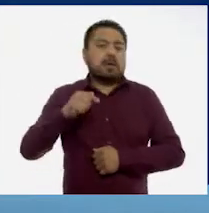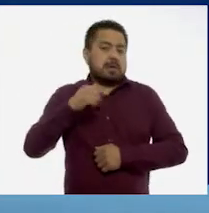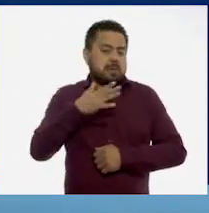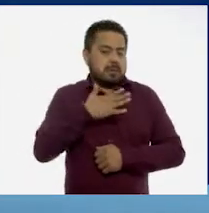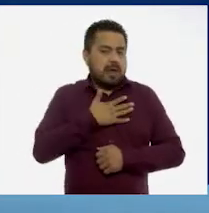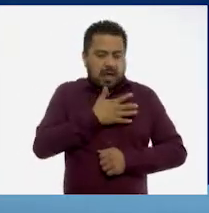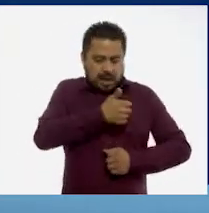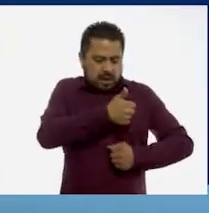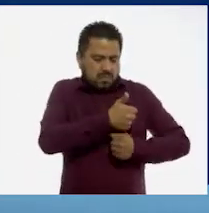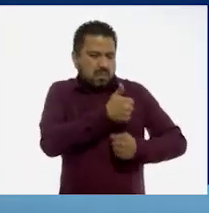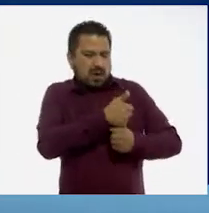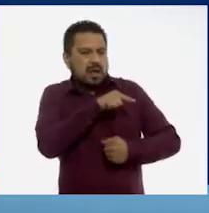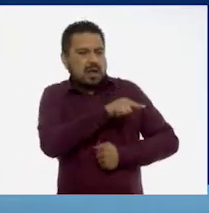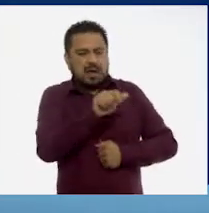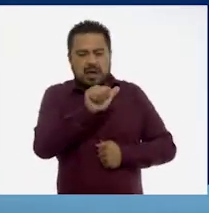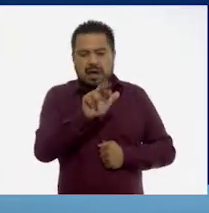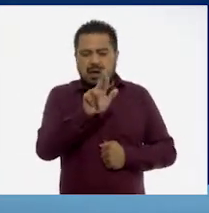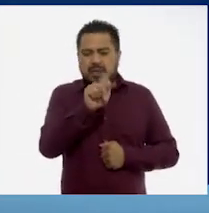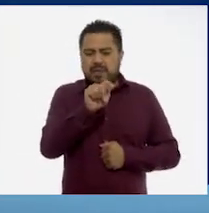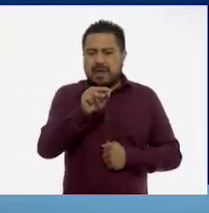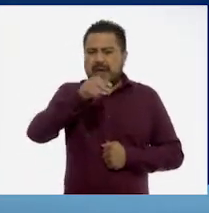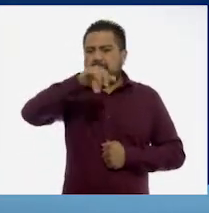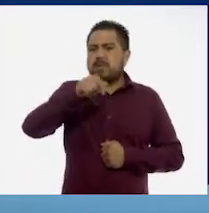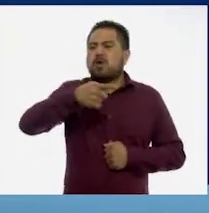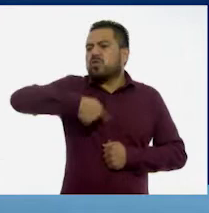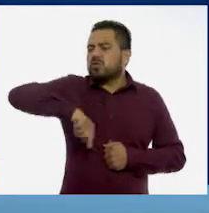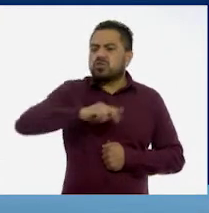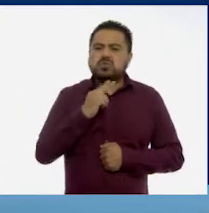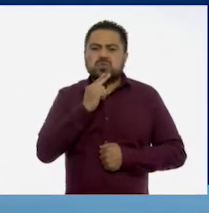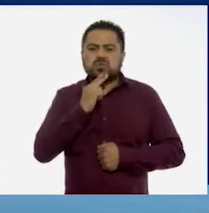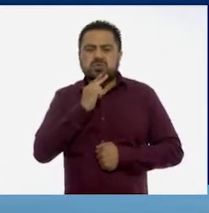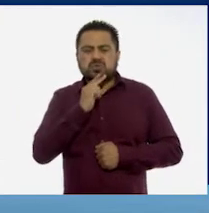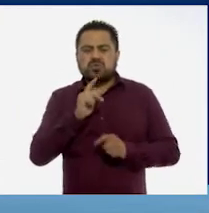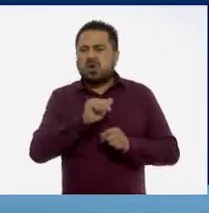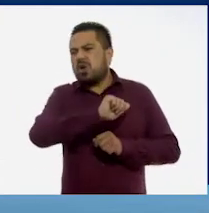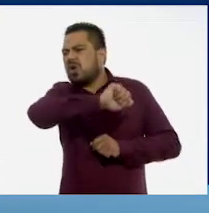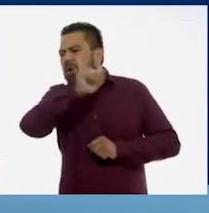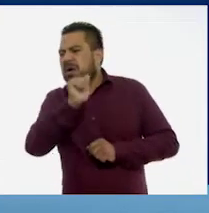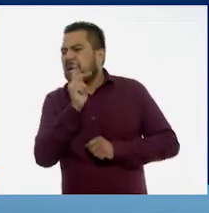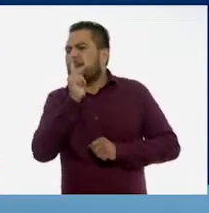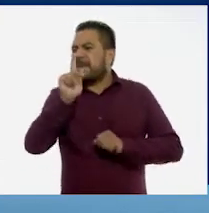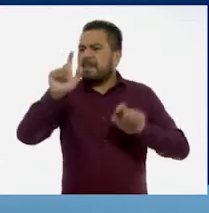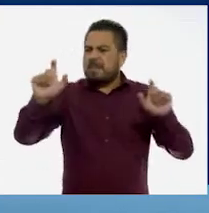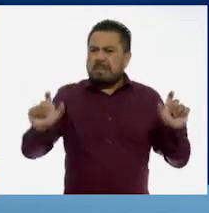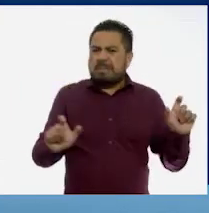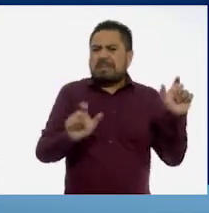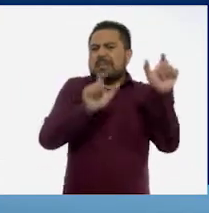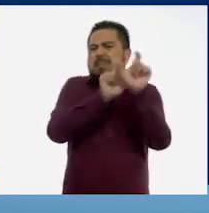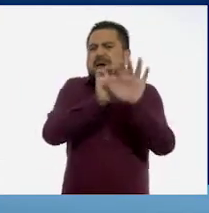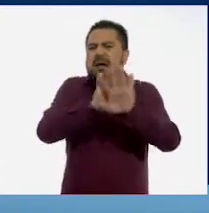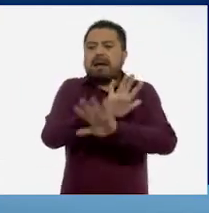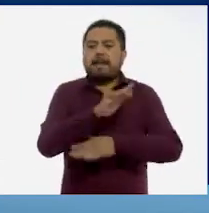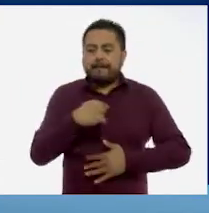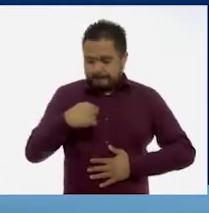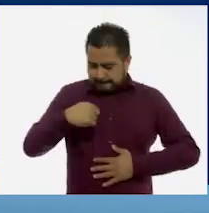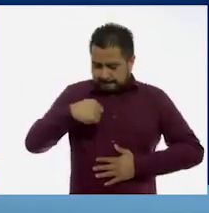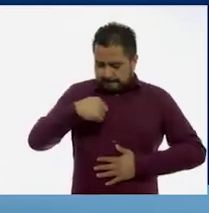de la abuela de Artemio utilizáramos el pronombre posesivo y dijéramos mi